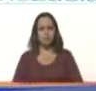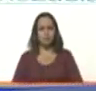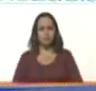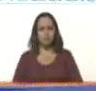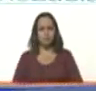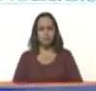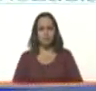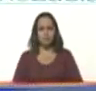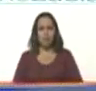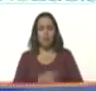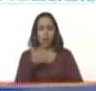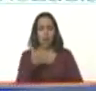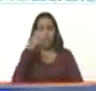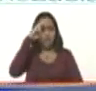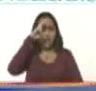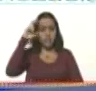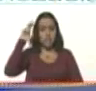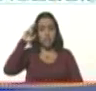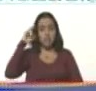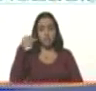través del teléfono,